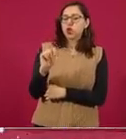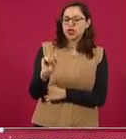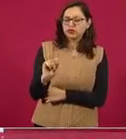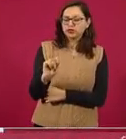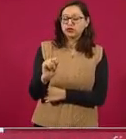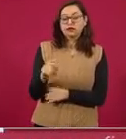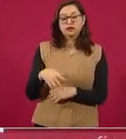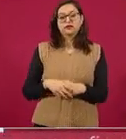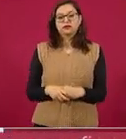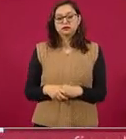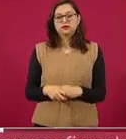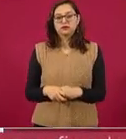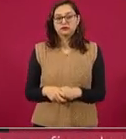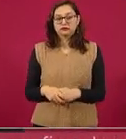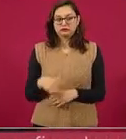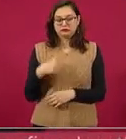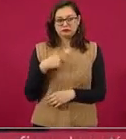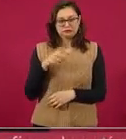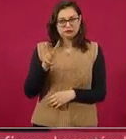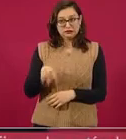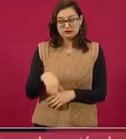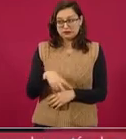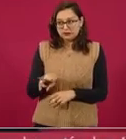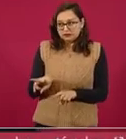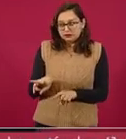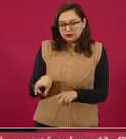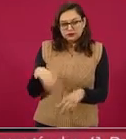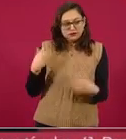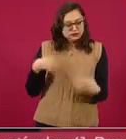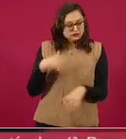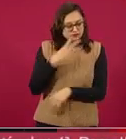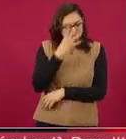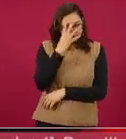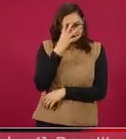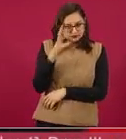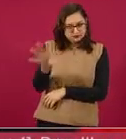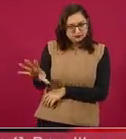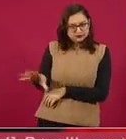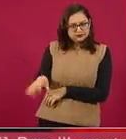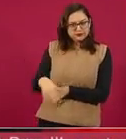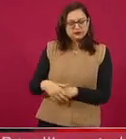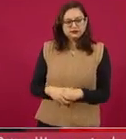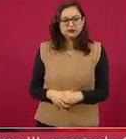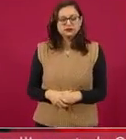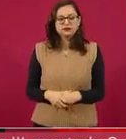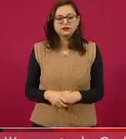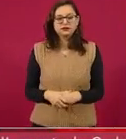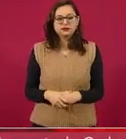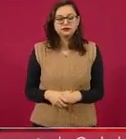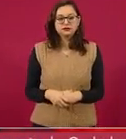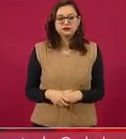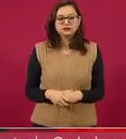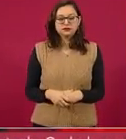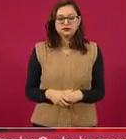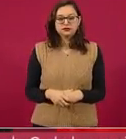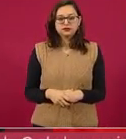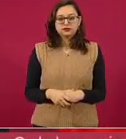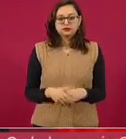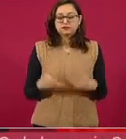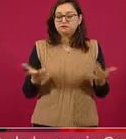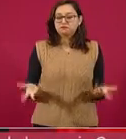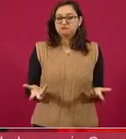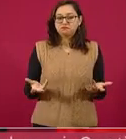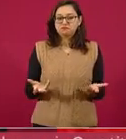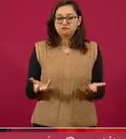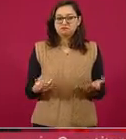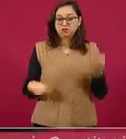Imagínense, se me cae la cara de pena, de vergüenza. Todos somos